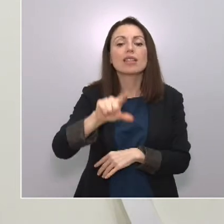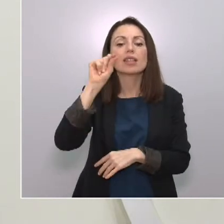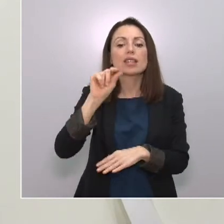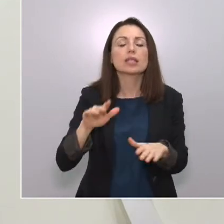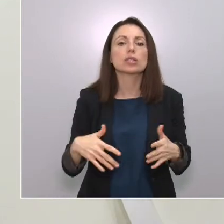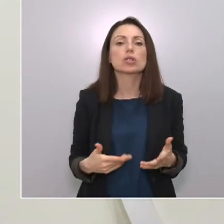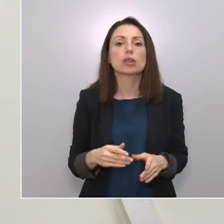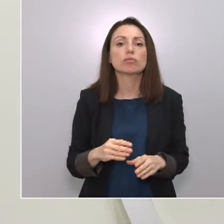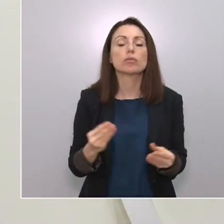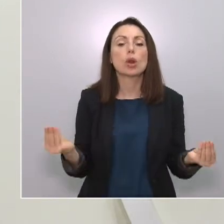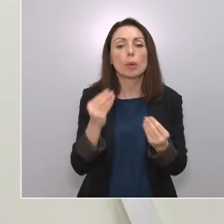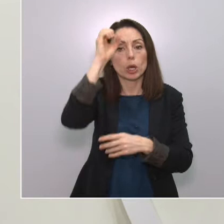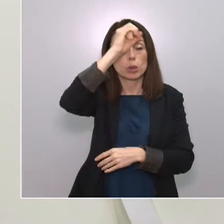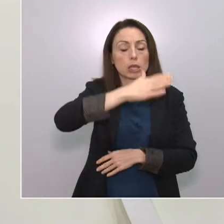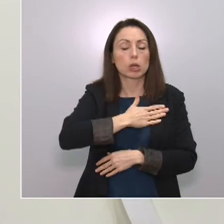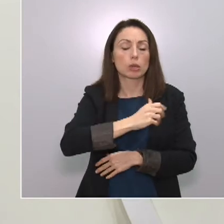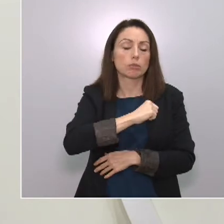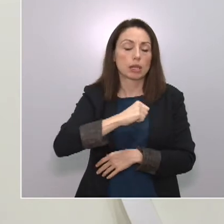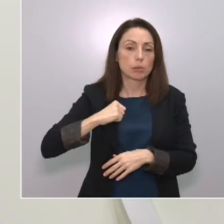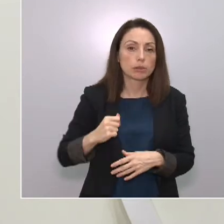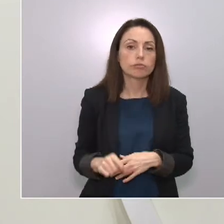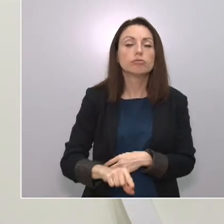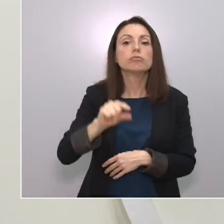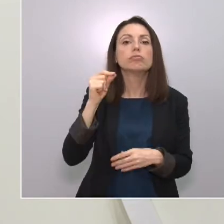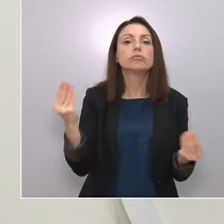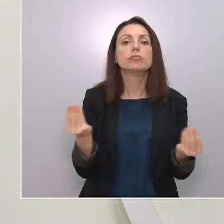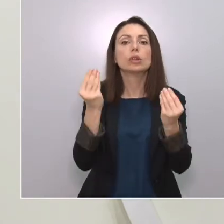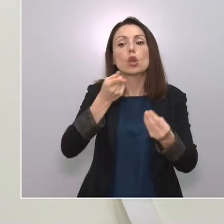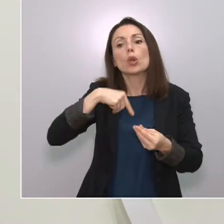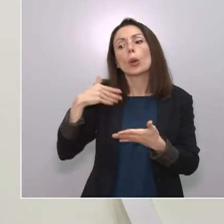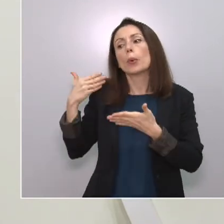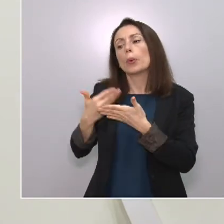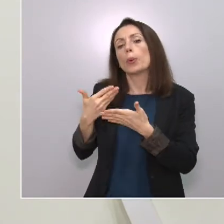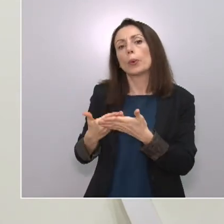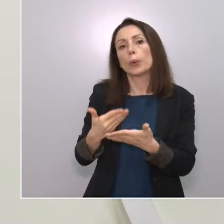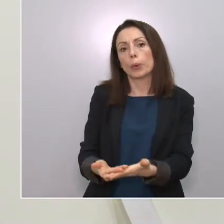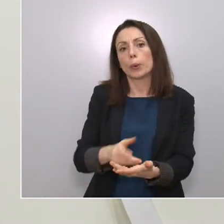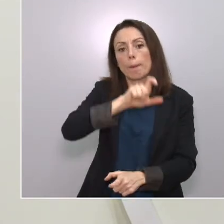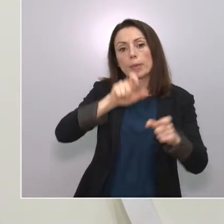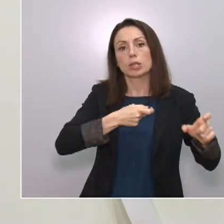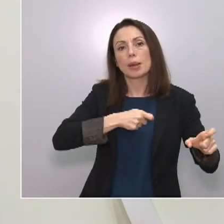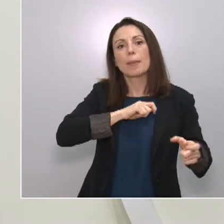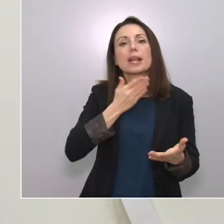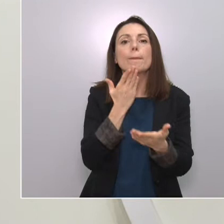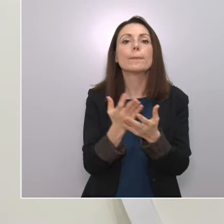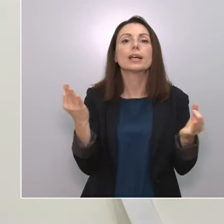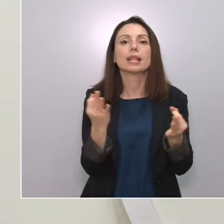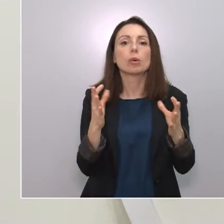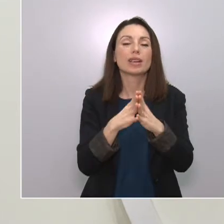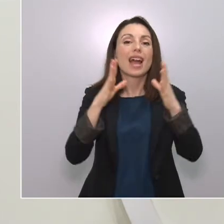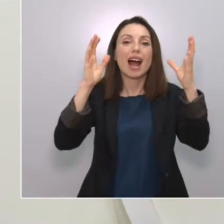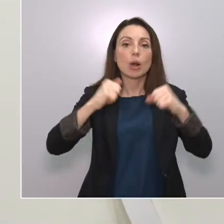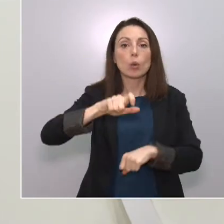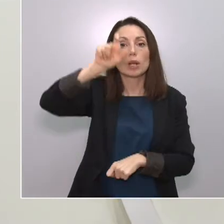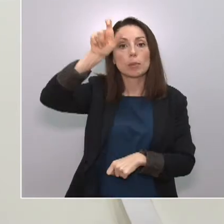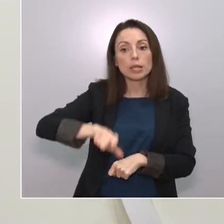Creo que lo ideal, ¿no?, y lo que estamos pidiendo y demandando todos y cada uno de los españoles es que pueda haber un acuerdo. Que el